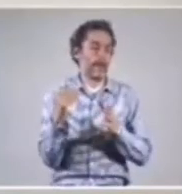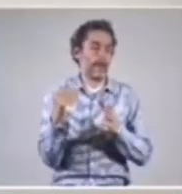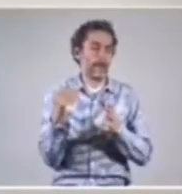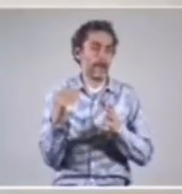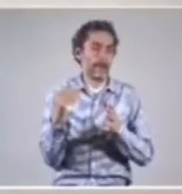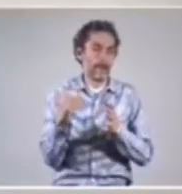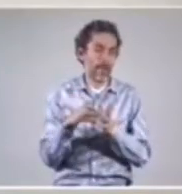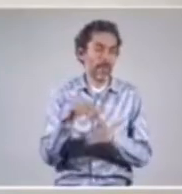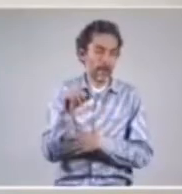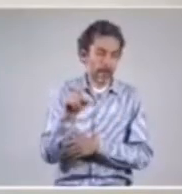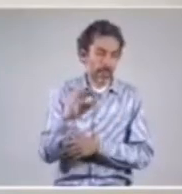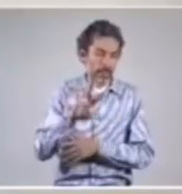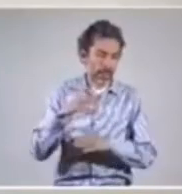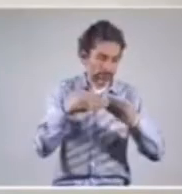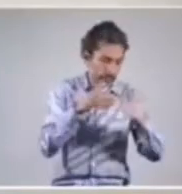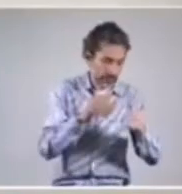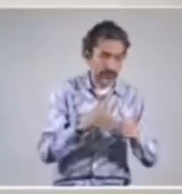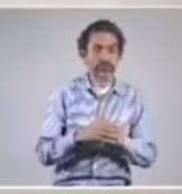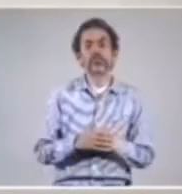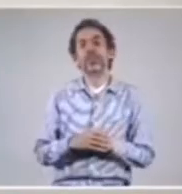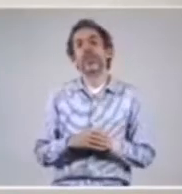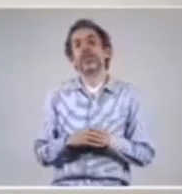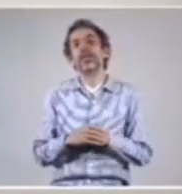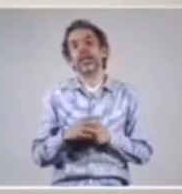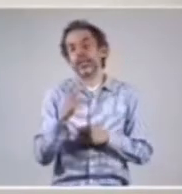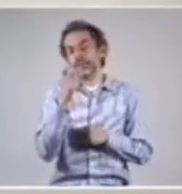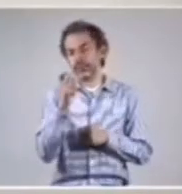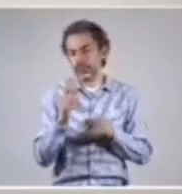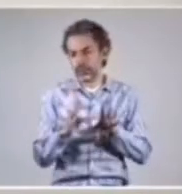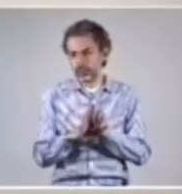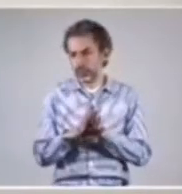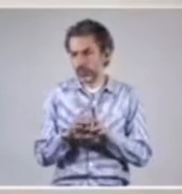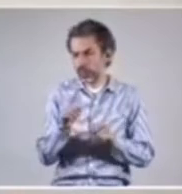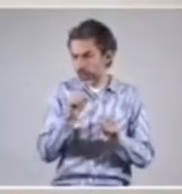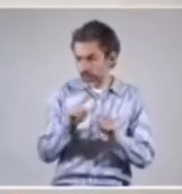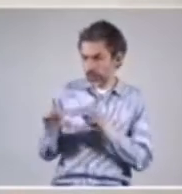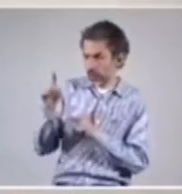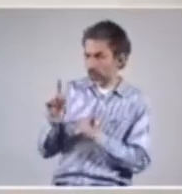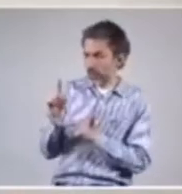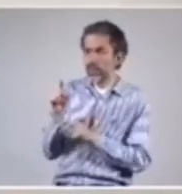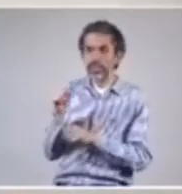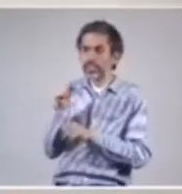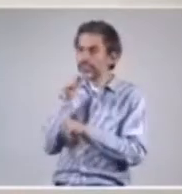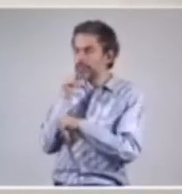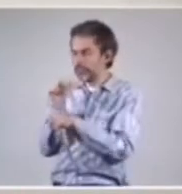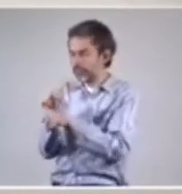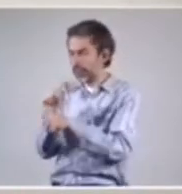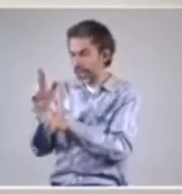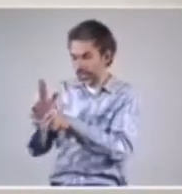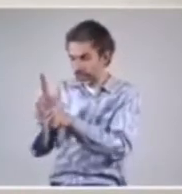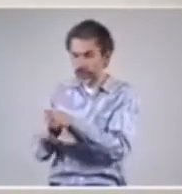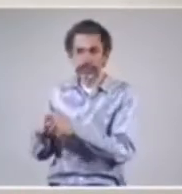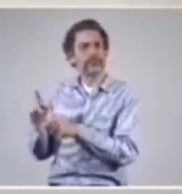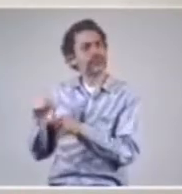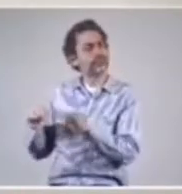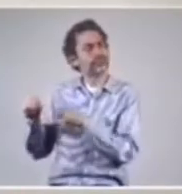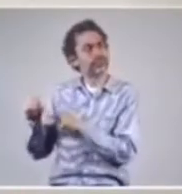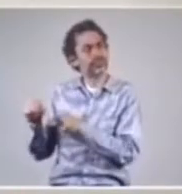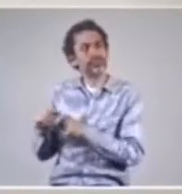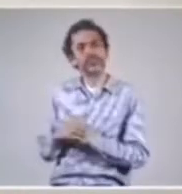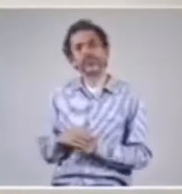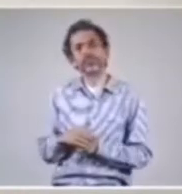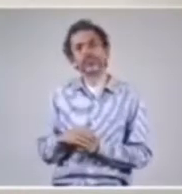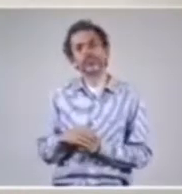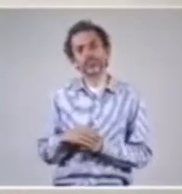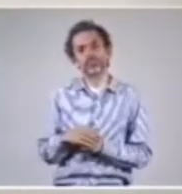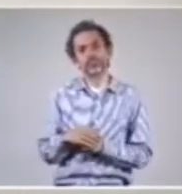lado, este trabajo que ha estado haciendo la Secretaría de Medio Ambiente, en donde resalto una parte